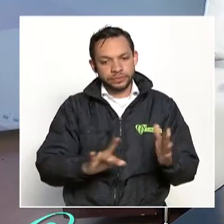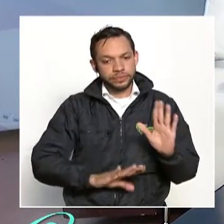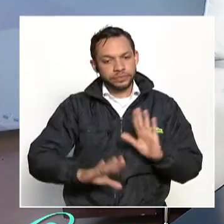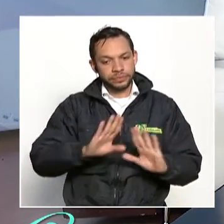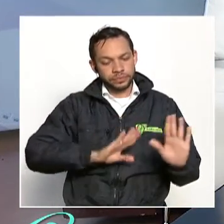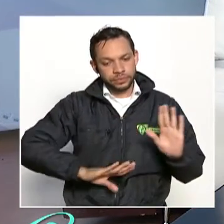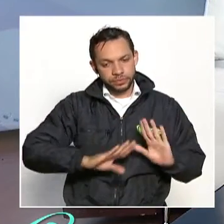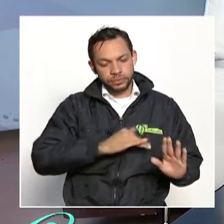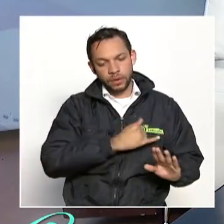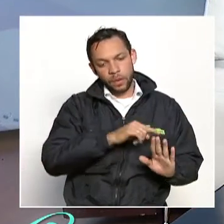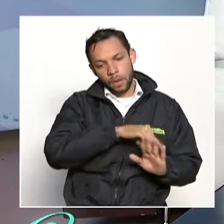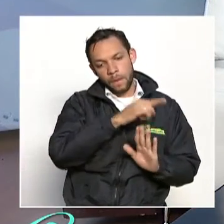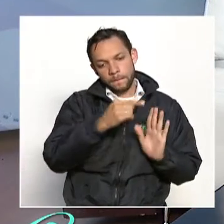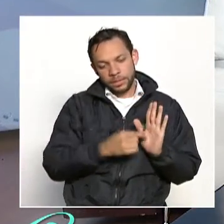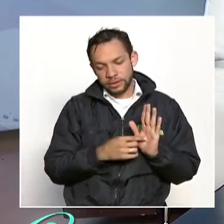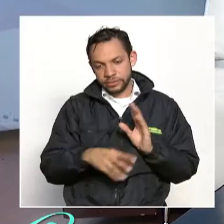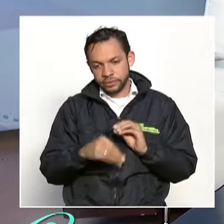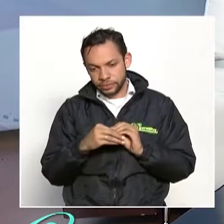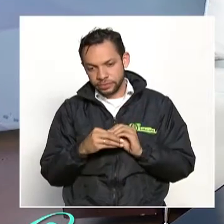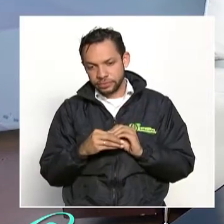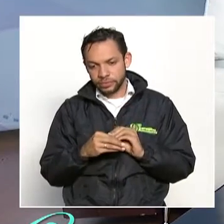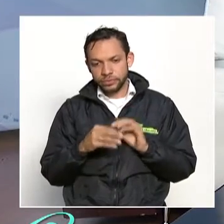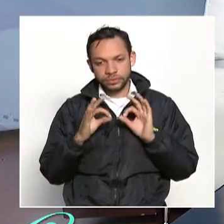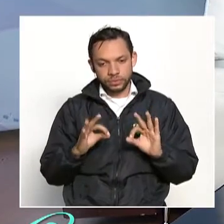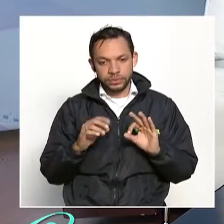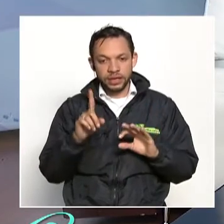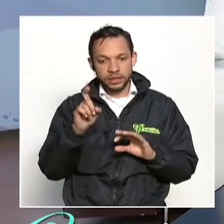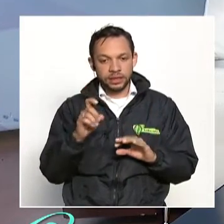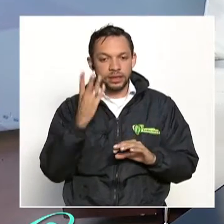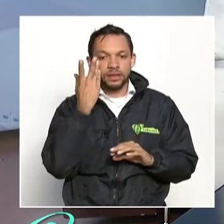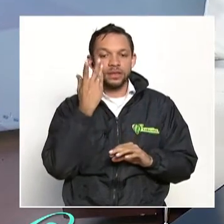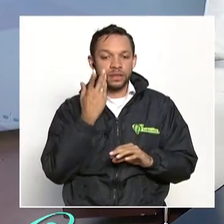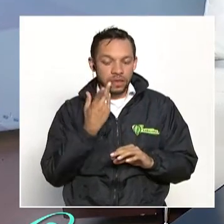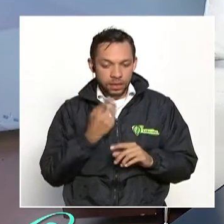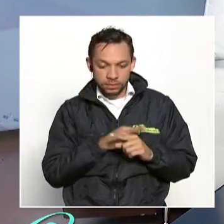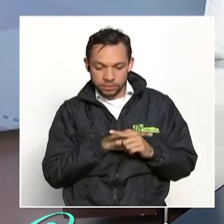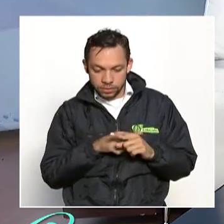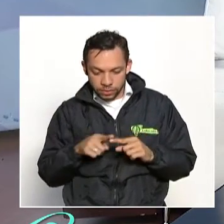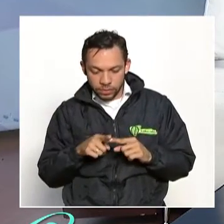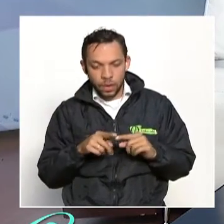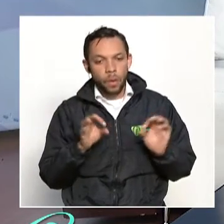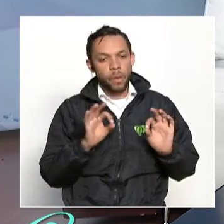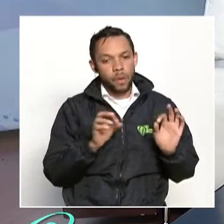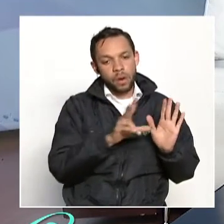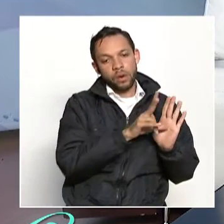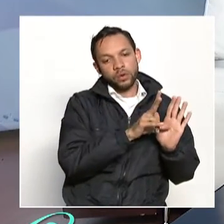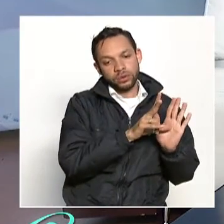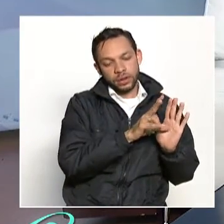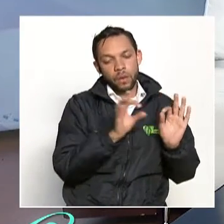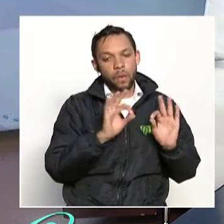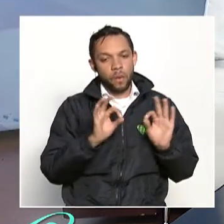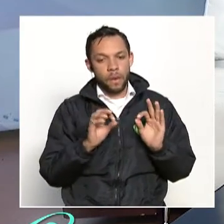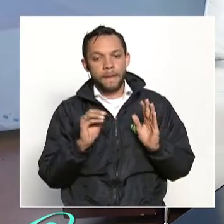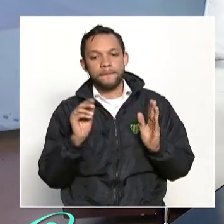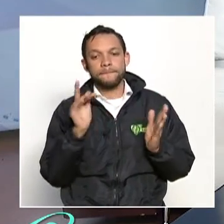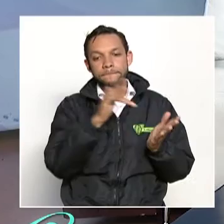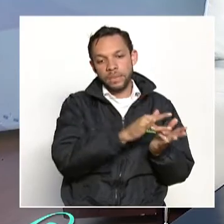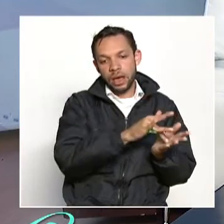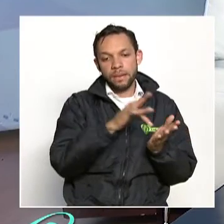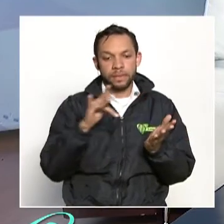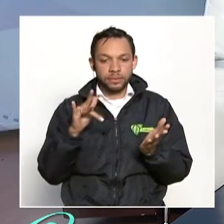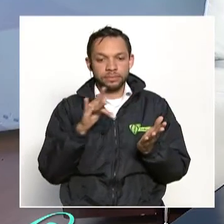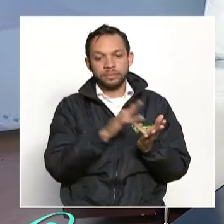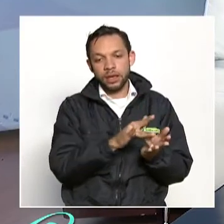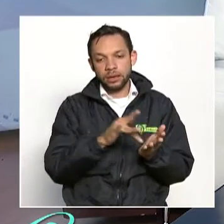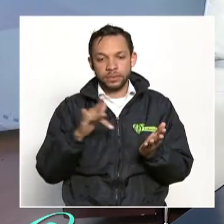el tratamiento completo, que es ideal que se lo hagan las personas. Unos se lo hacen desde el hotel, otros van al consultorio, están en sus ciudades,